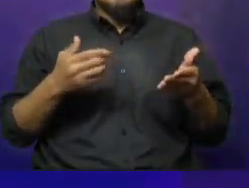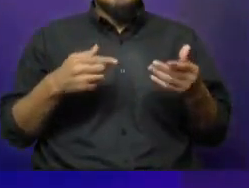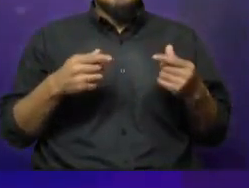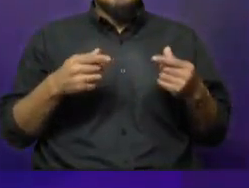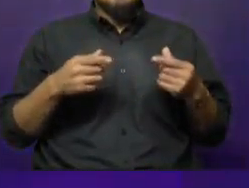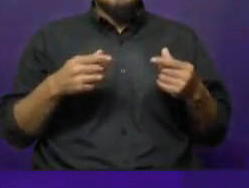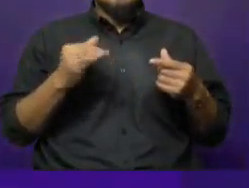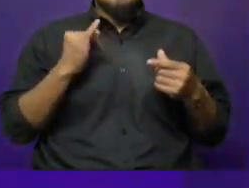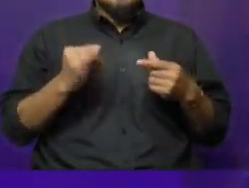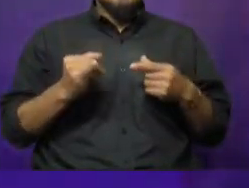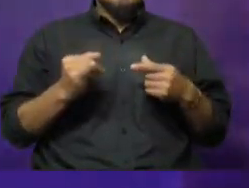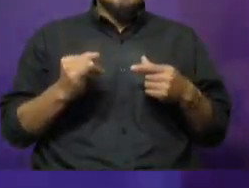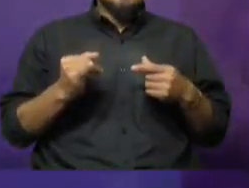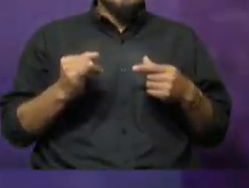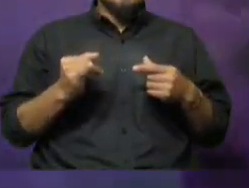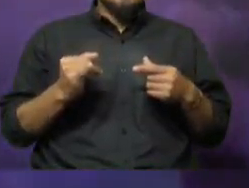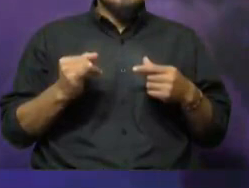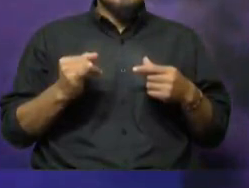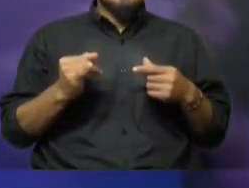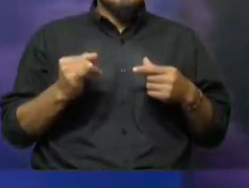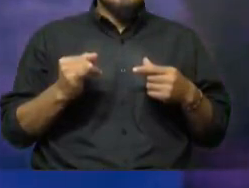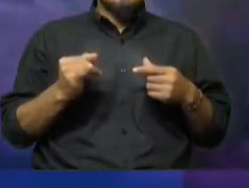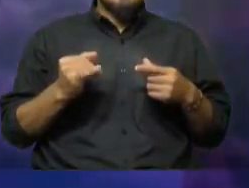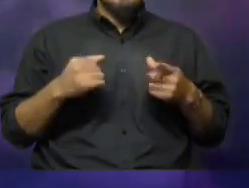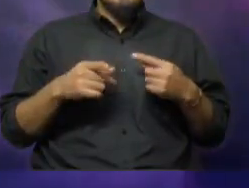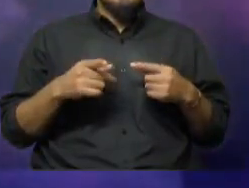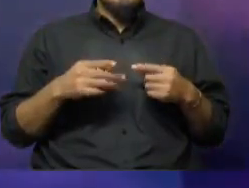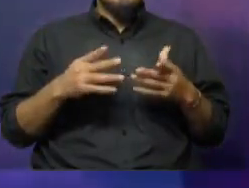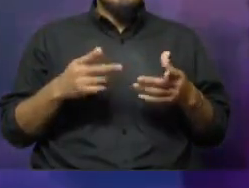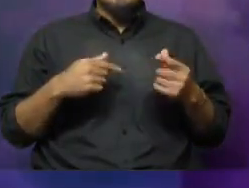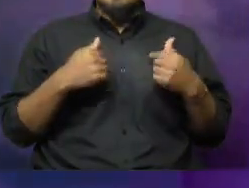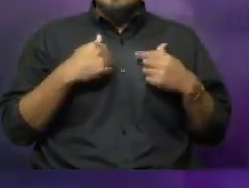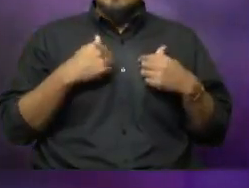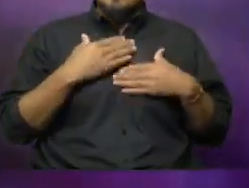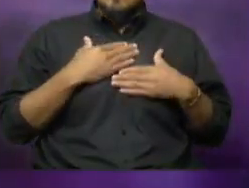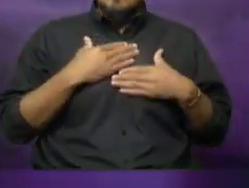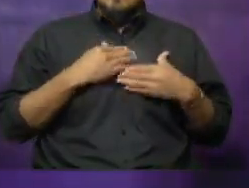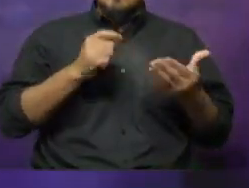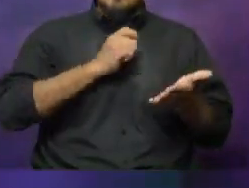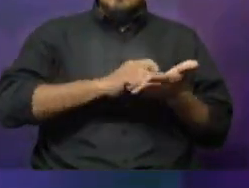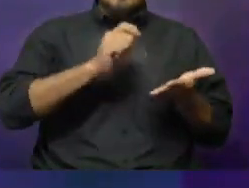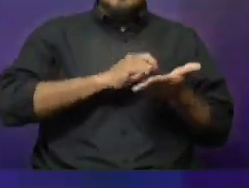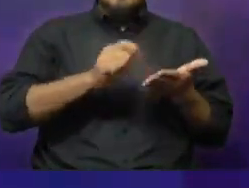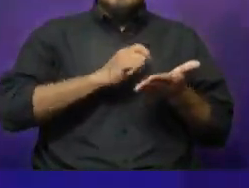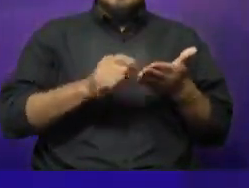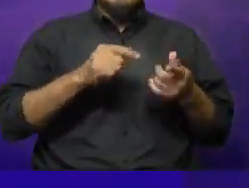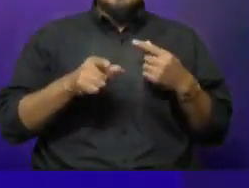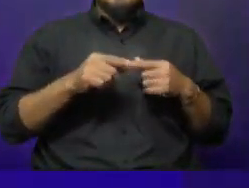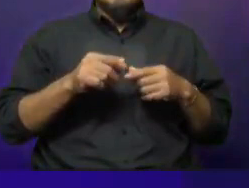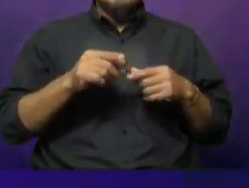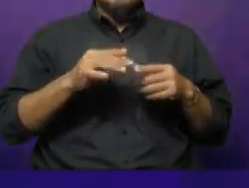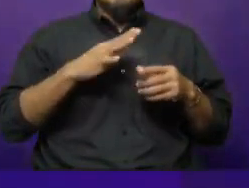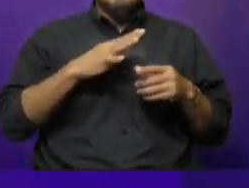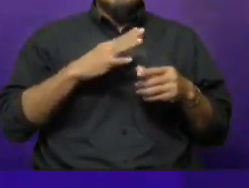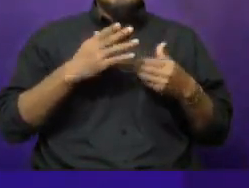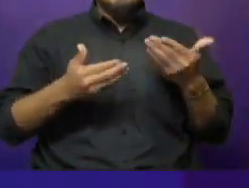Y bueno, sí, o sea, es como una cuestión de medio terapéutica también para mí, escribir. Y tal, después obviamente hay una selección de lo que quiero